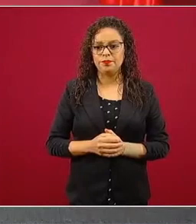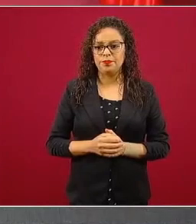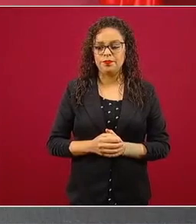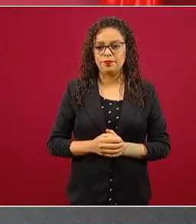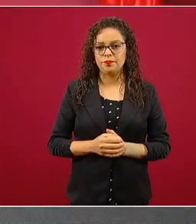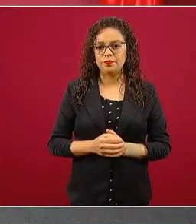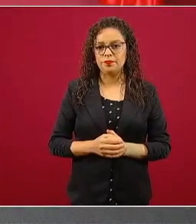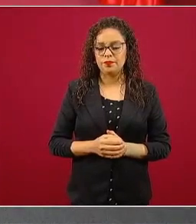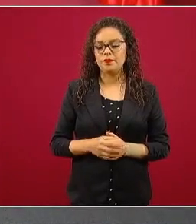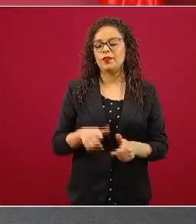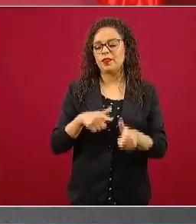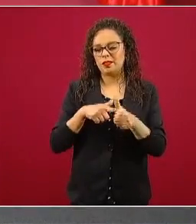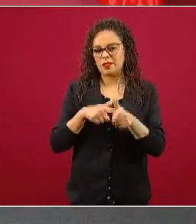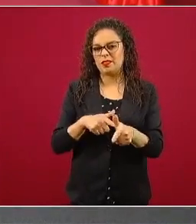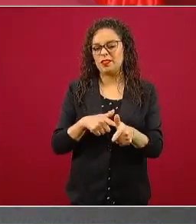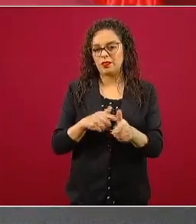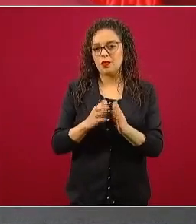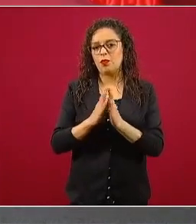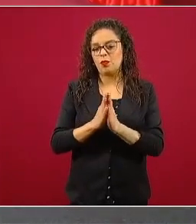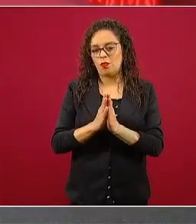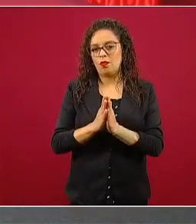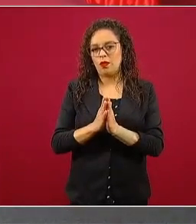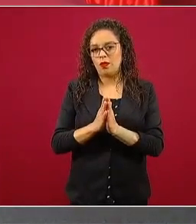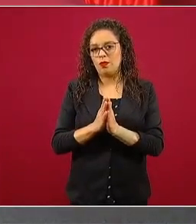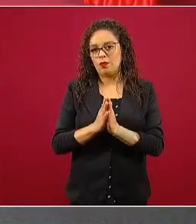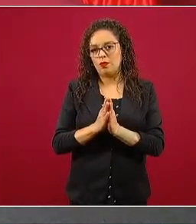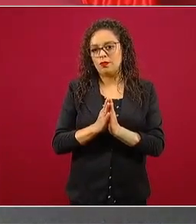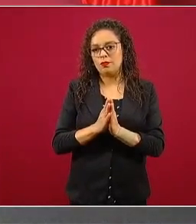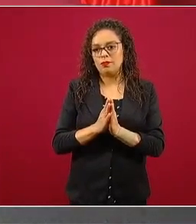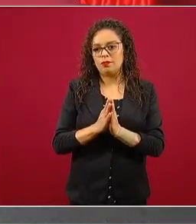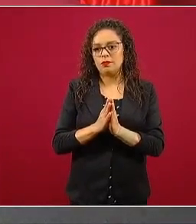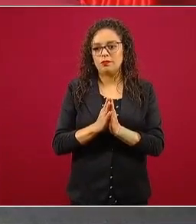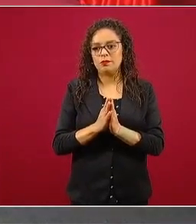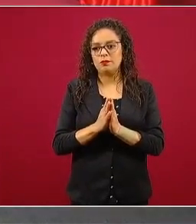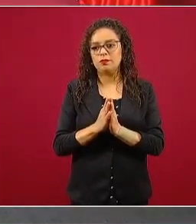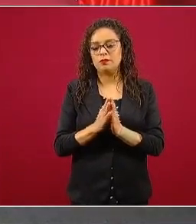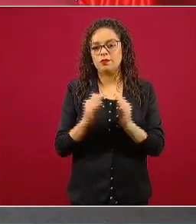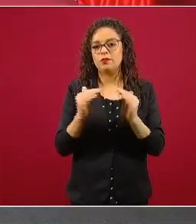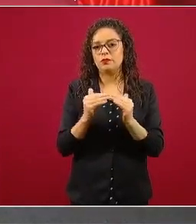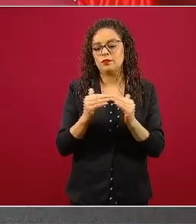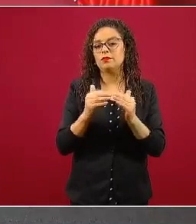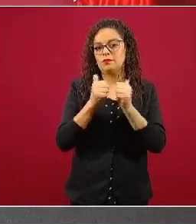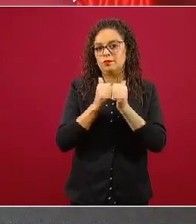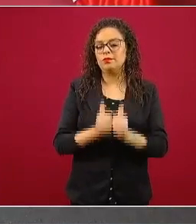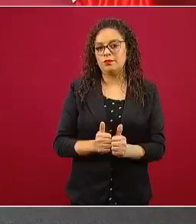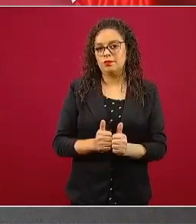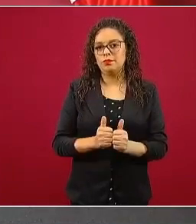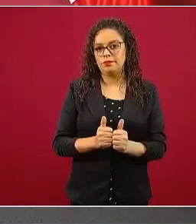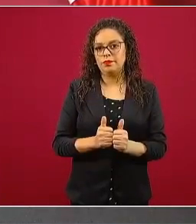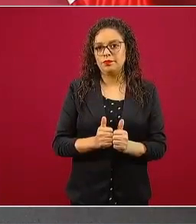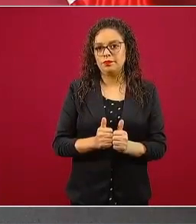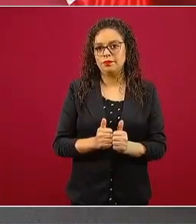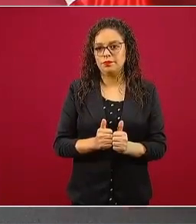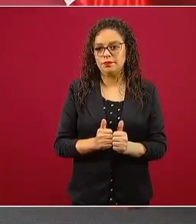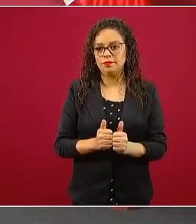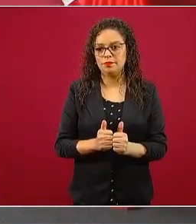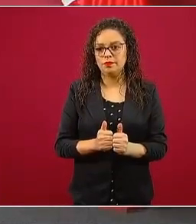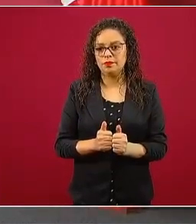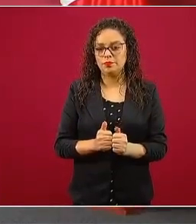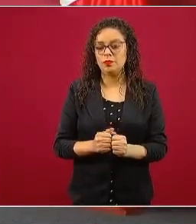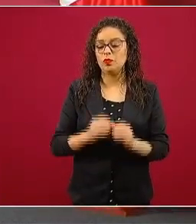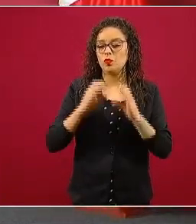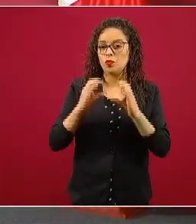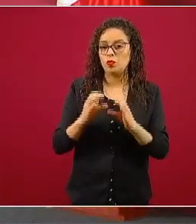seguir en nuestras casas, cuidándonos, como lo hemos hecho, cuidando a los